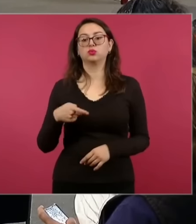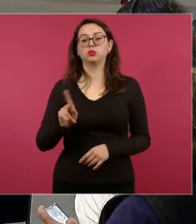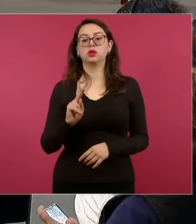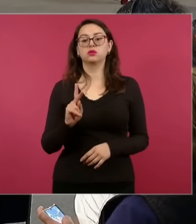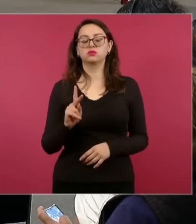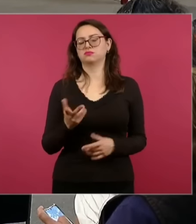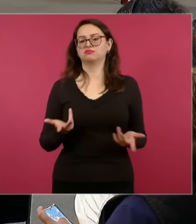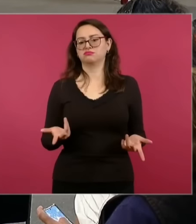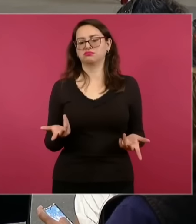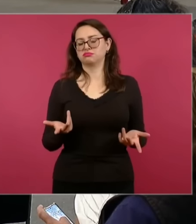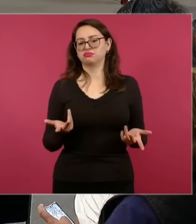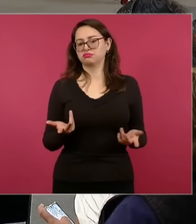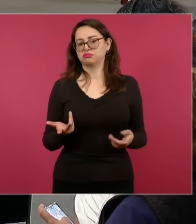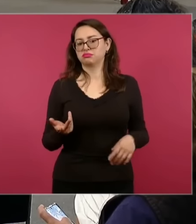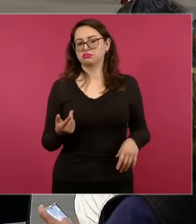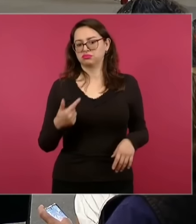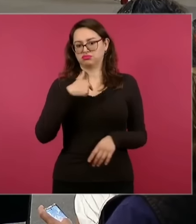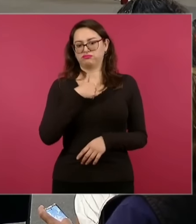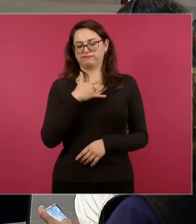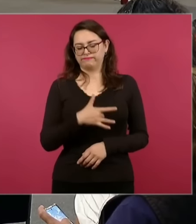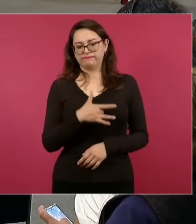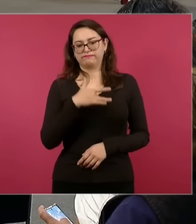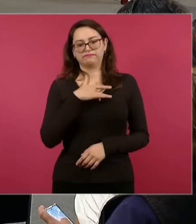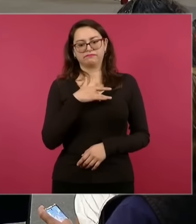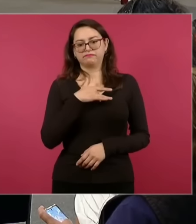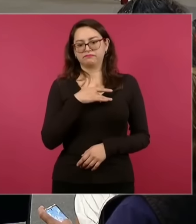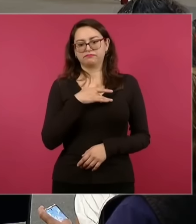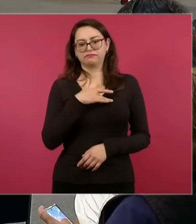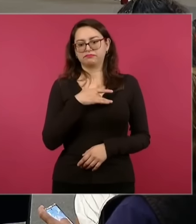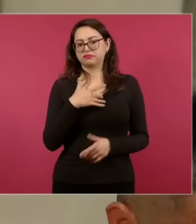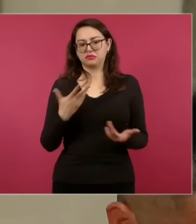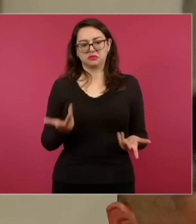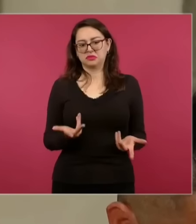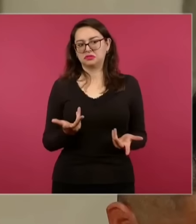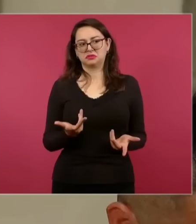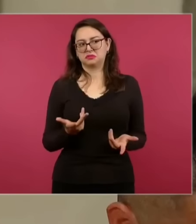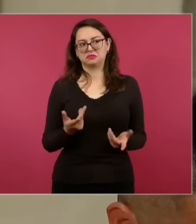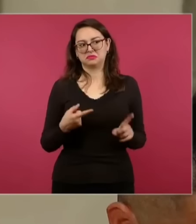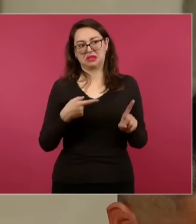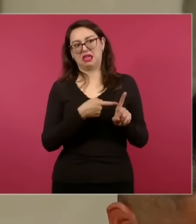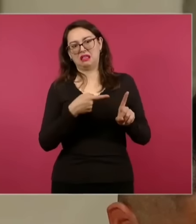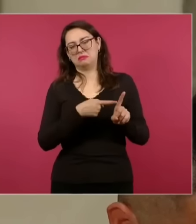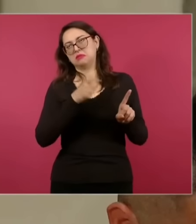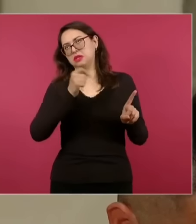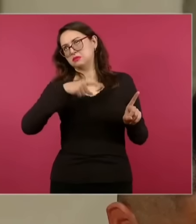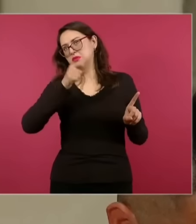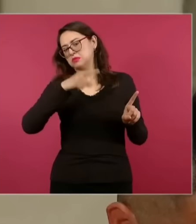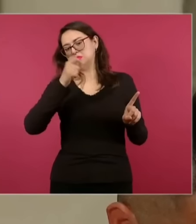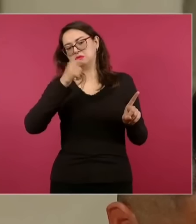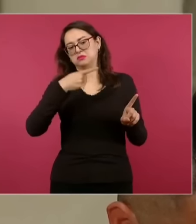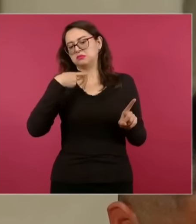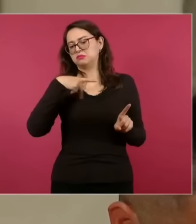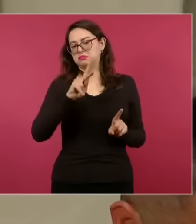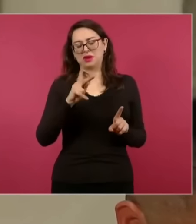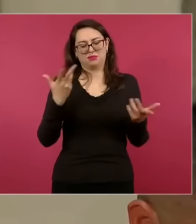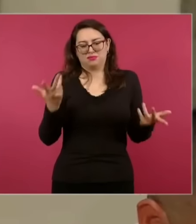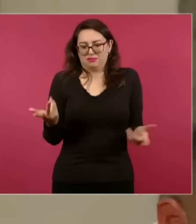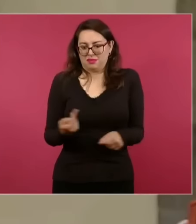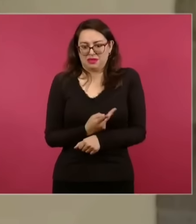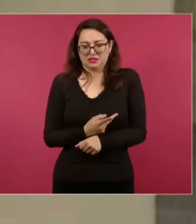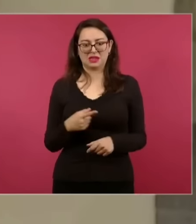pero es algo que tenemos y que yo tenía que traerlo a la mañanera, aunque esté muy trillado el tema de él. ¿Qué podemos hacer para que esto ya no siga